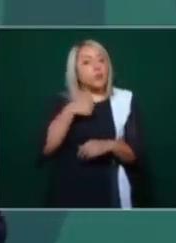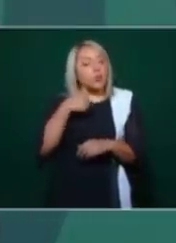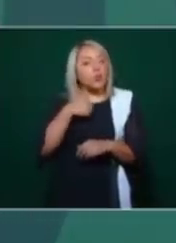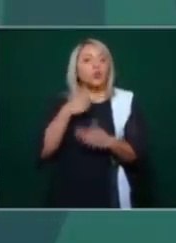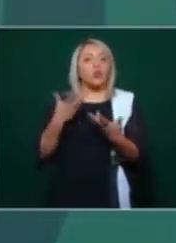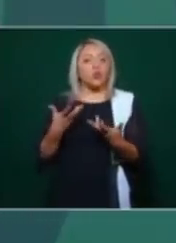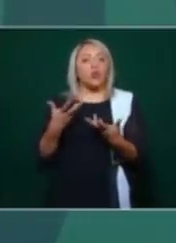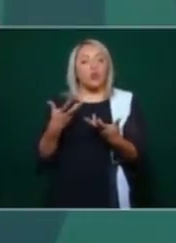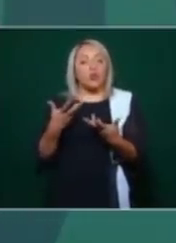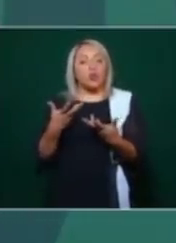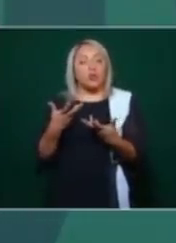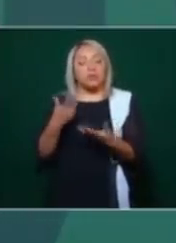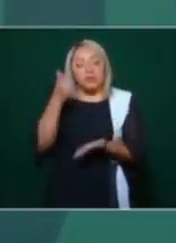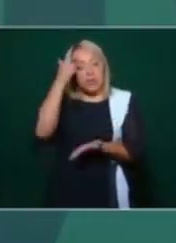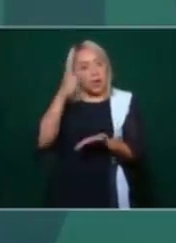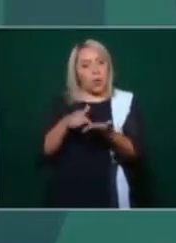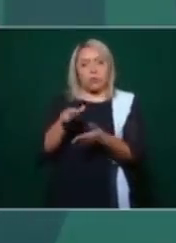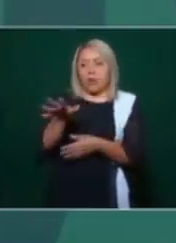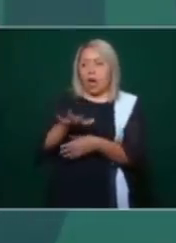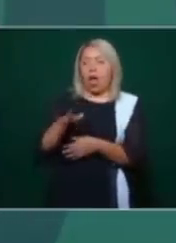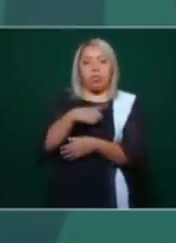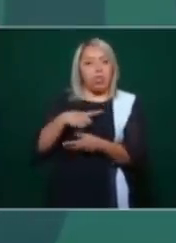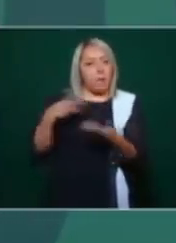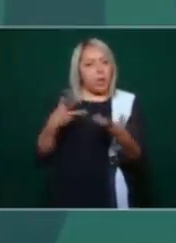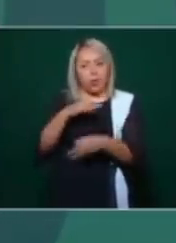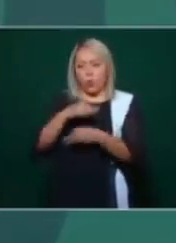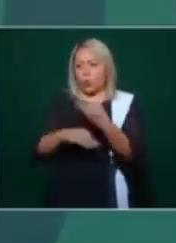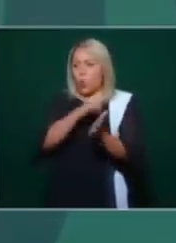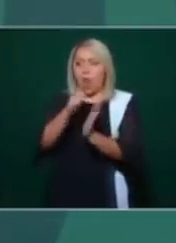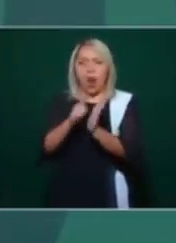a la legalidad, no